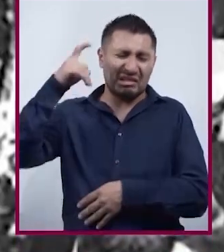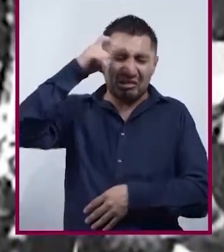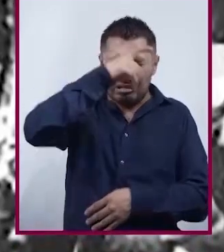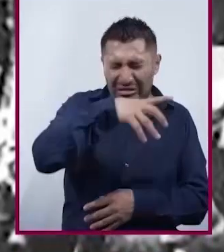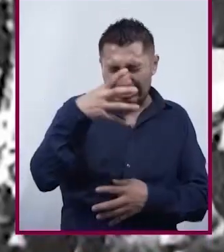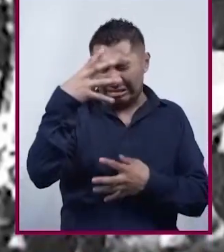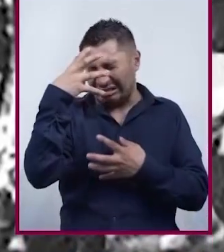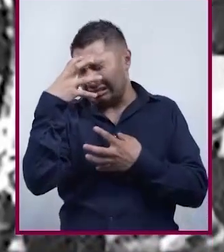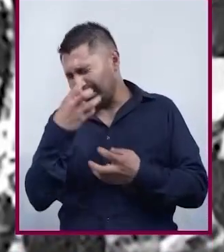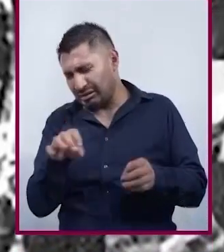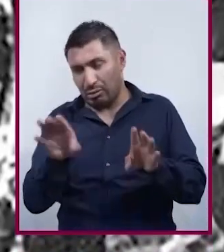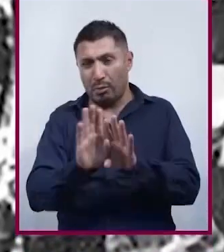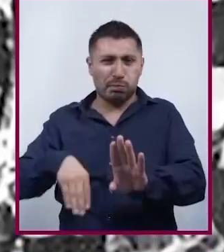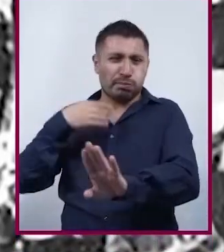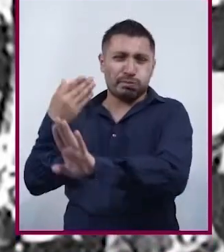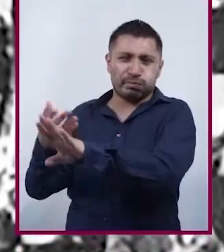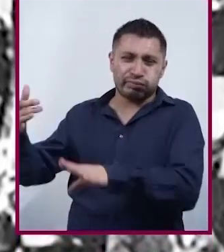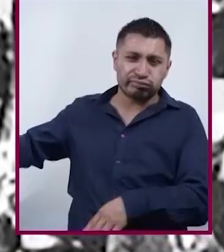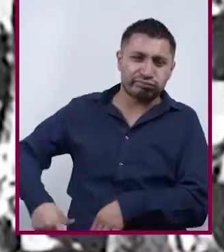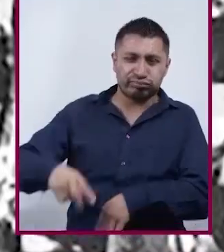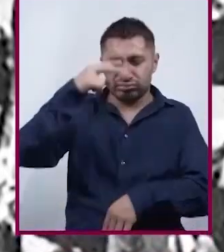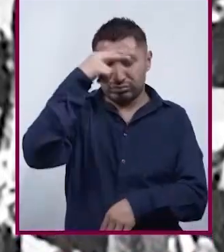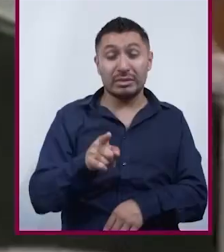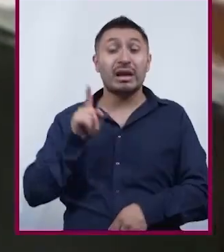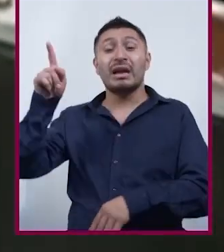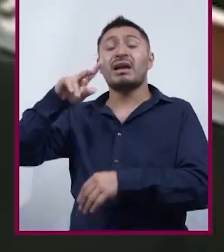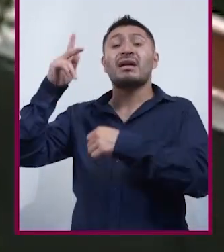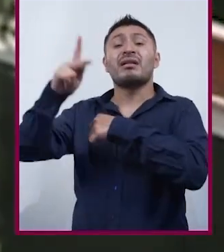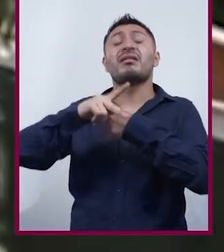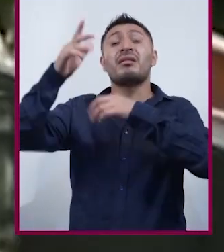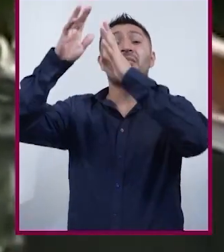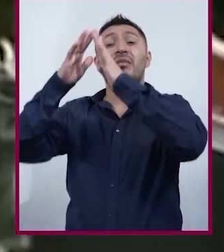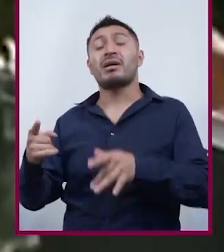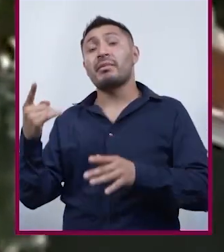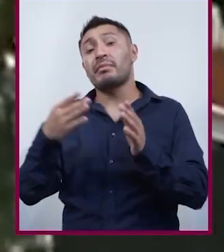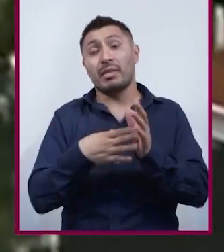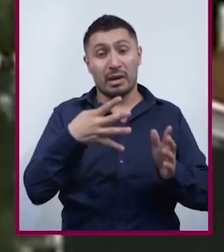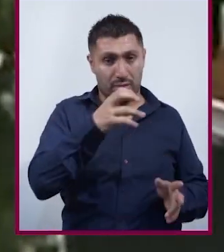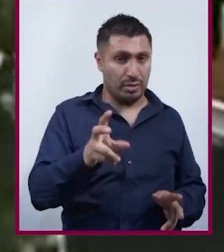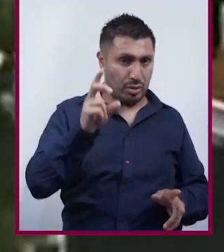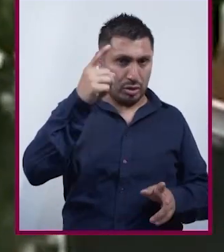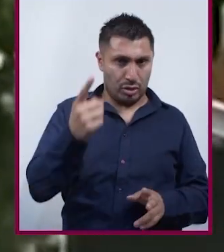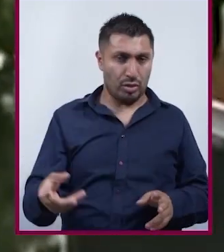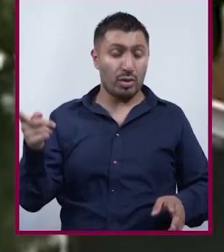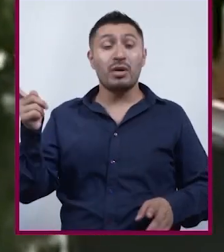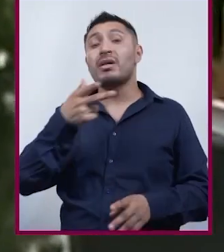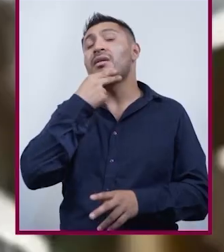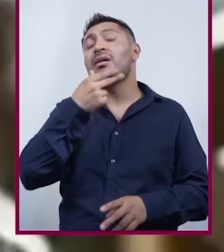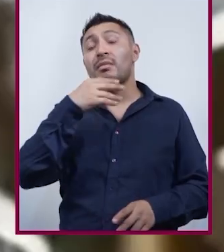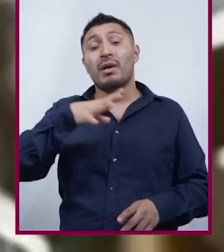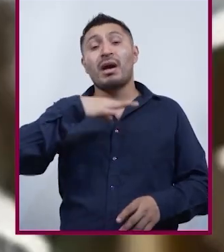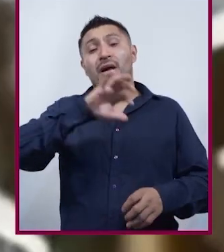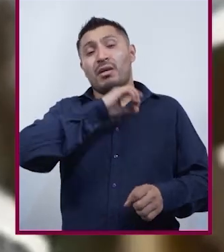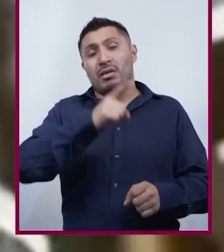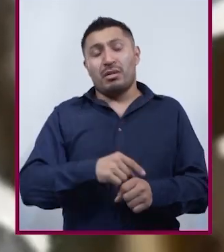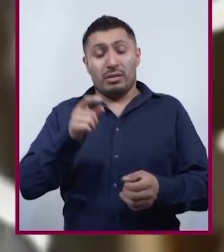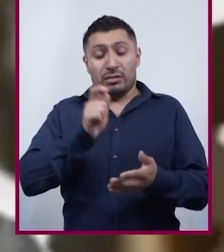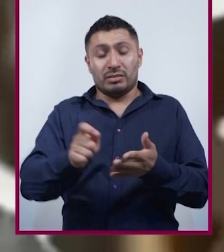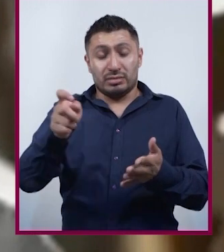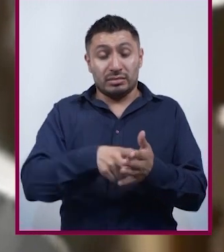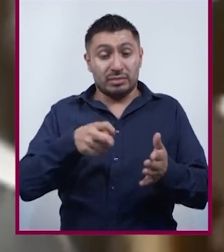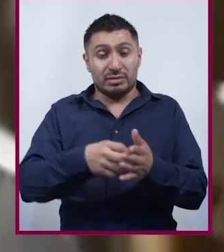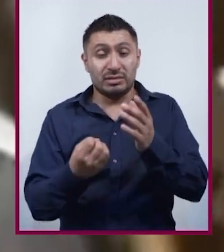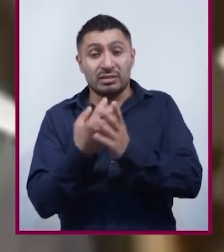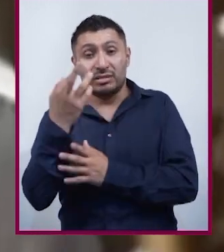amargo y de frustración contra el gobierno mexicano. En París, en 1931, Vasconcelos tuvo la oportunidad